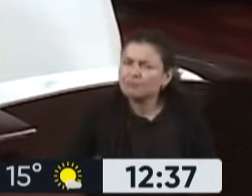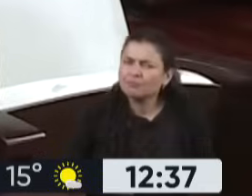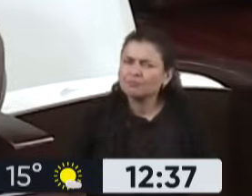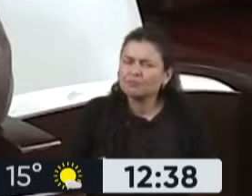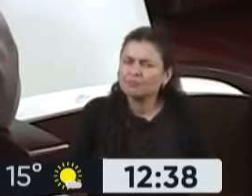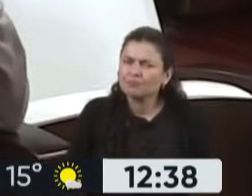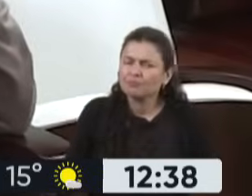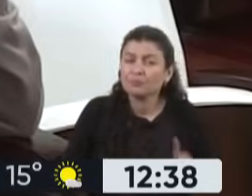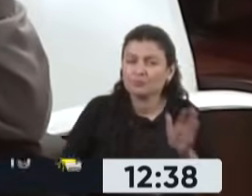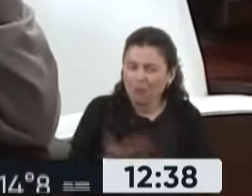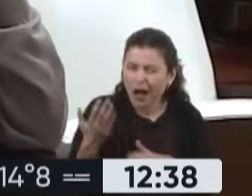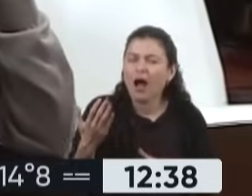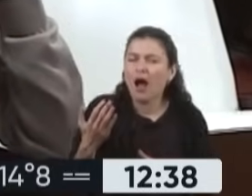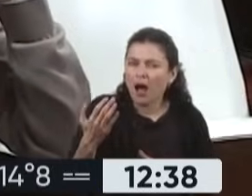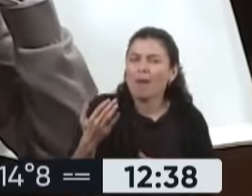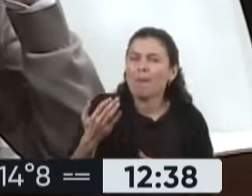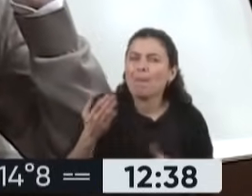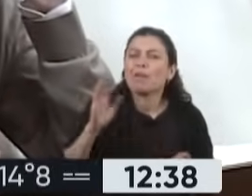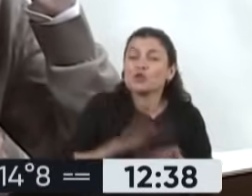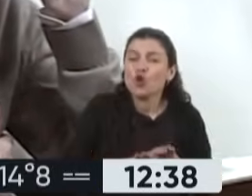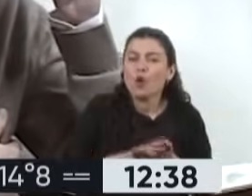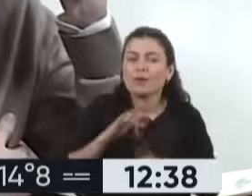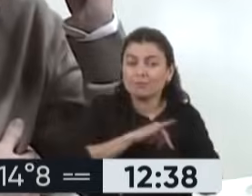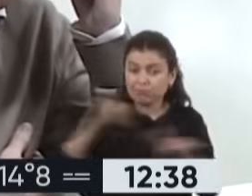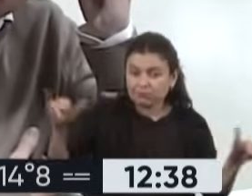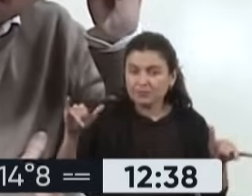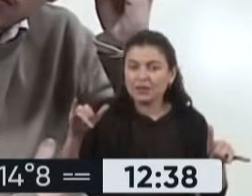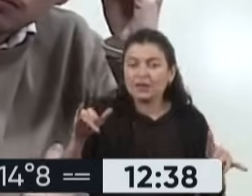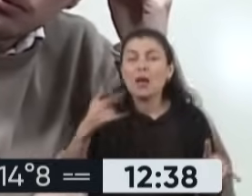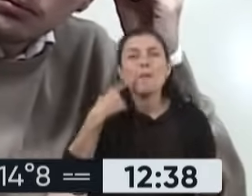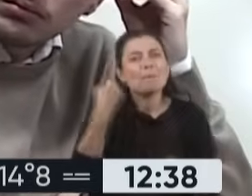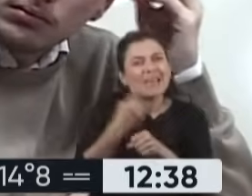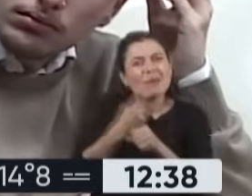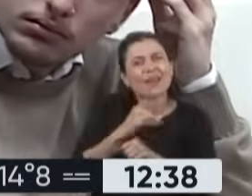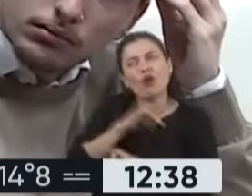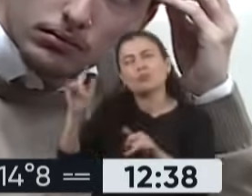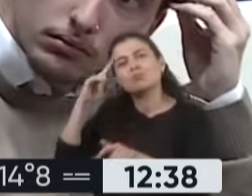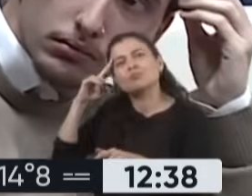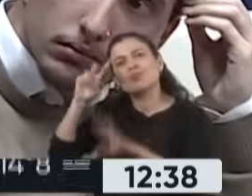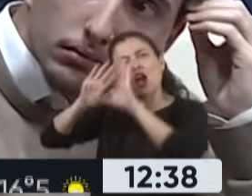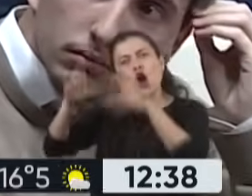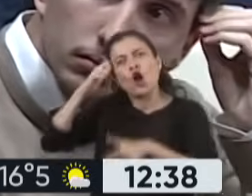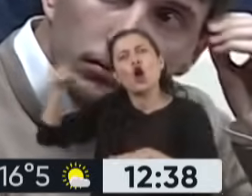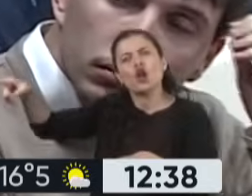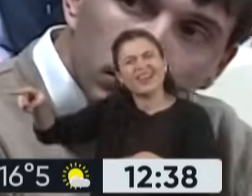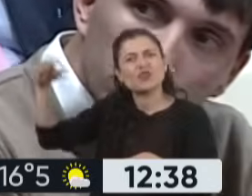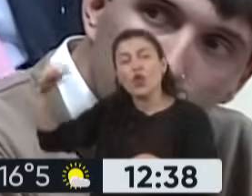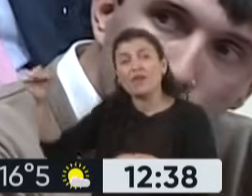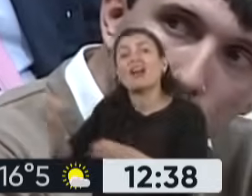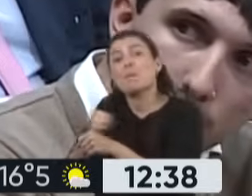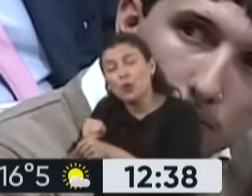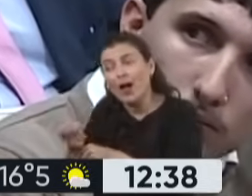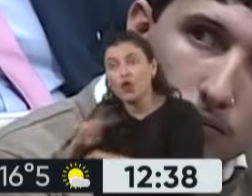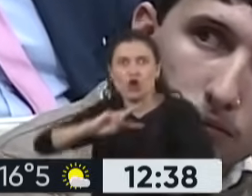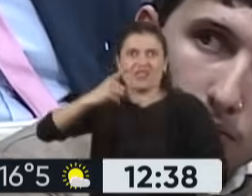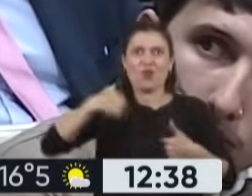efectivamente se va a avanzar directamente con el anuncio sin pasar por el Congreso. Es decir, se lo preguntó el colega, pero se lo vuelvo a consultar.